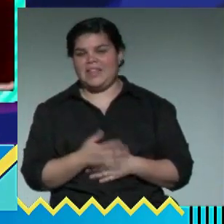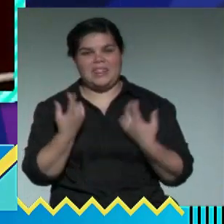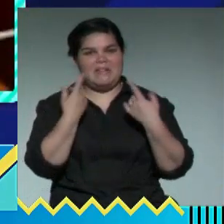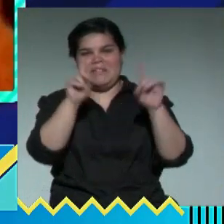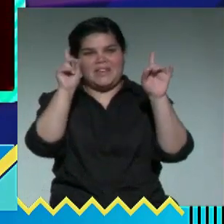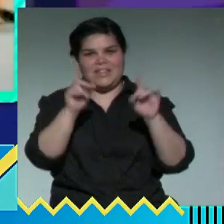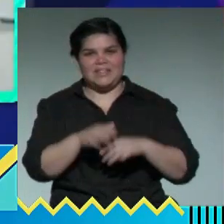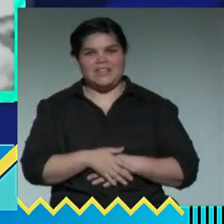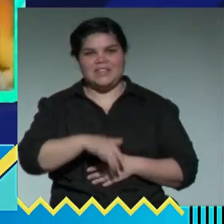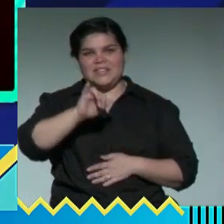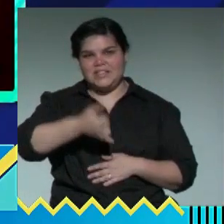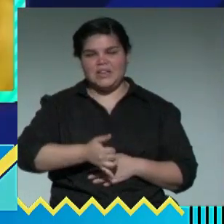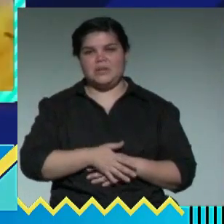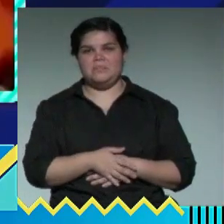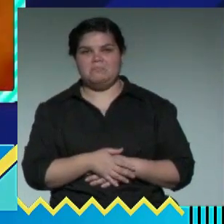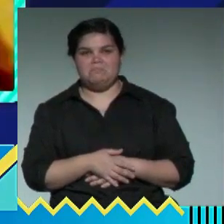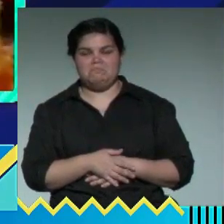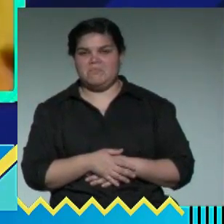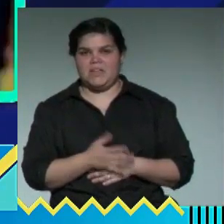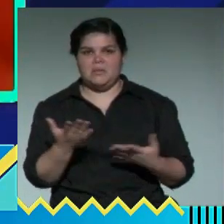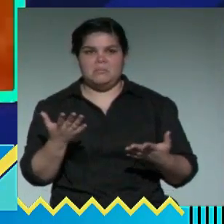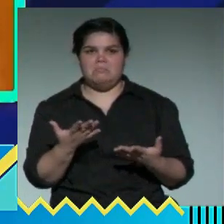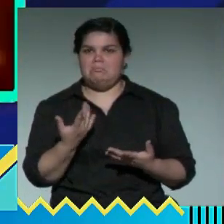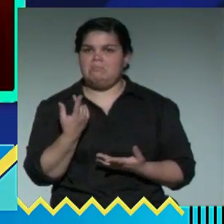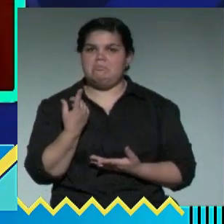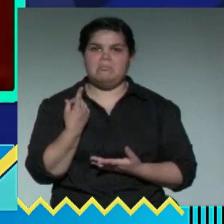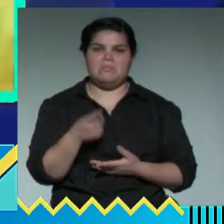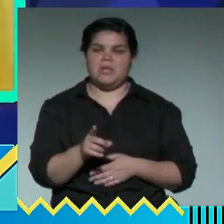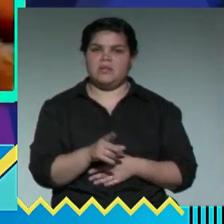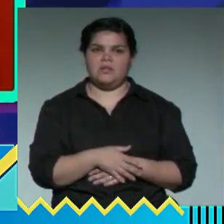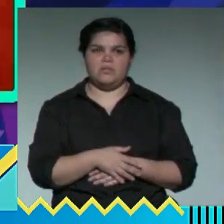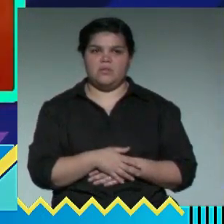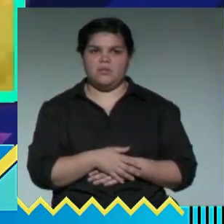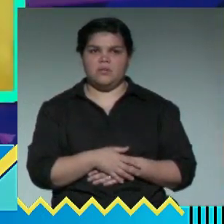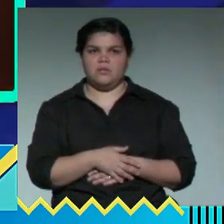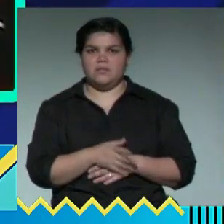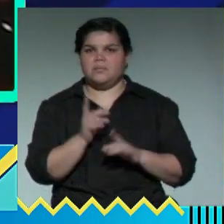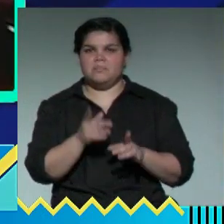Sí, pintar, y vamos a... Cuando de esa gira que nunca volvió, como tenía que haber vuelto,